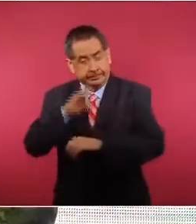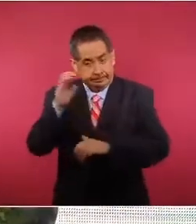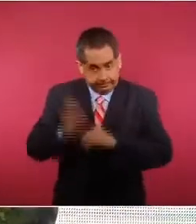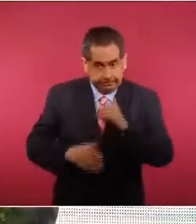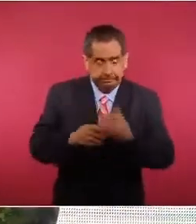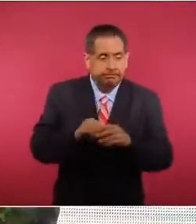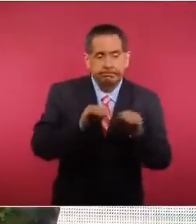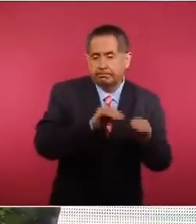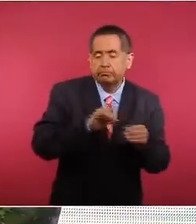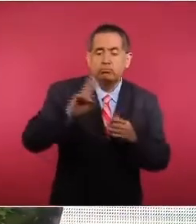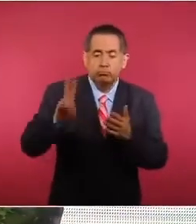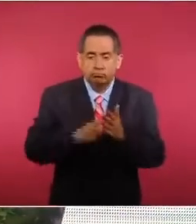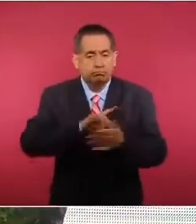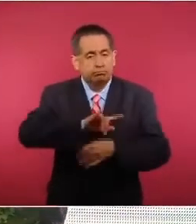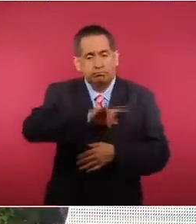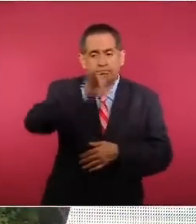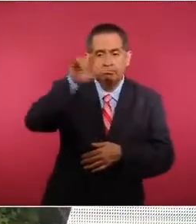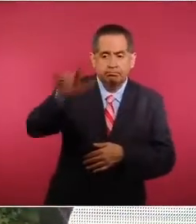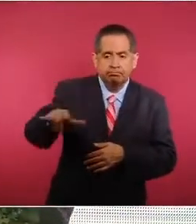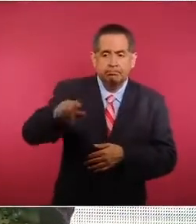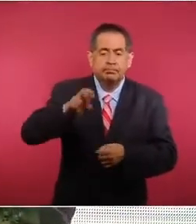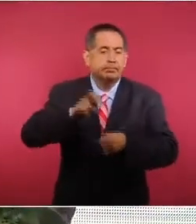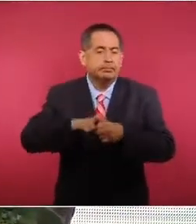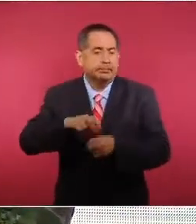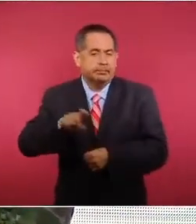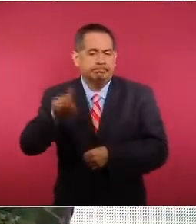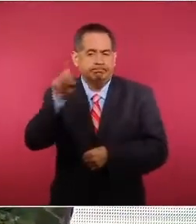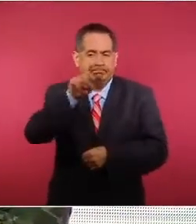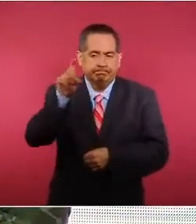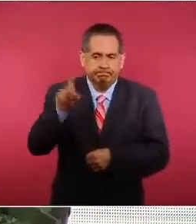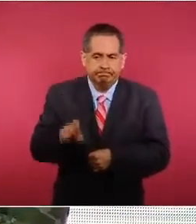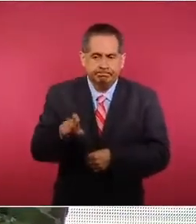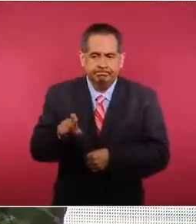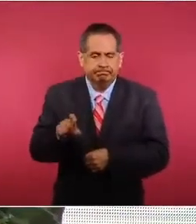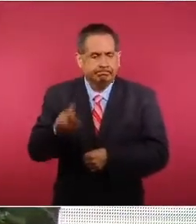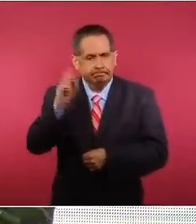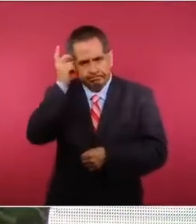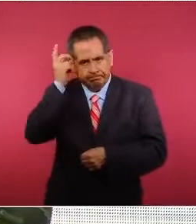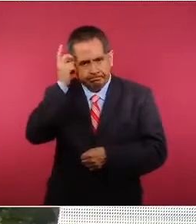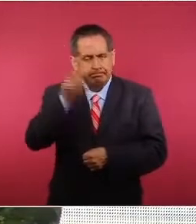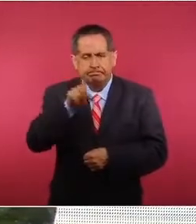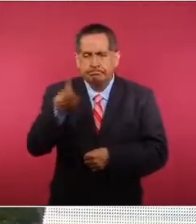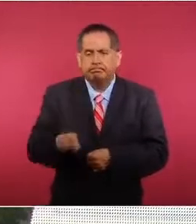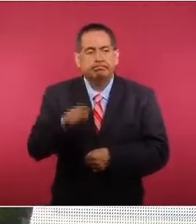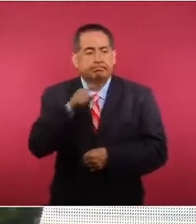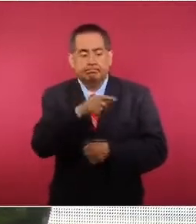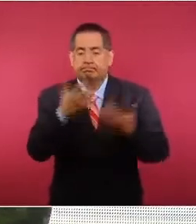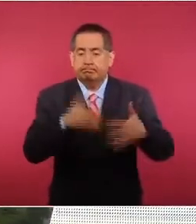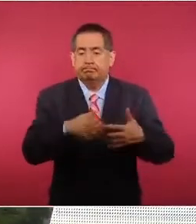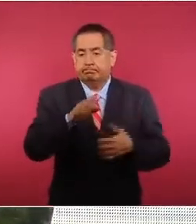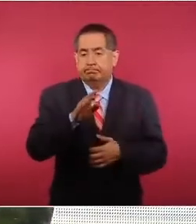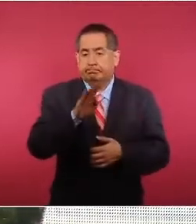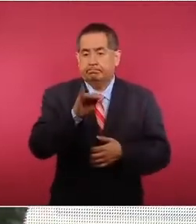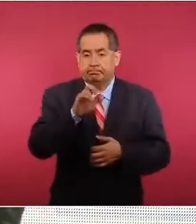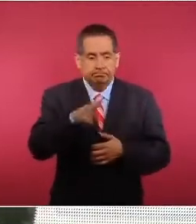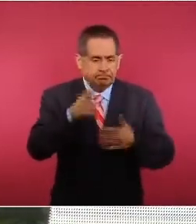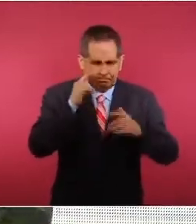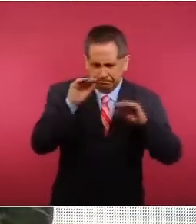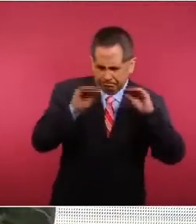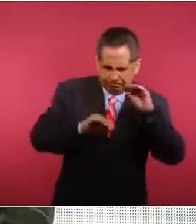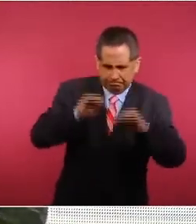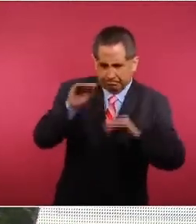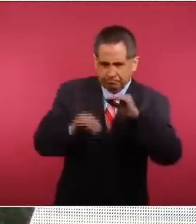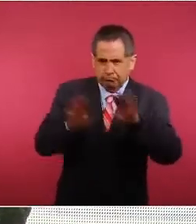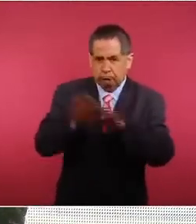a Dallas, Texas, en donde la empresa contratada lo configura